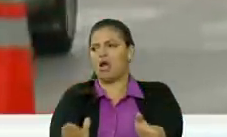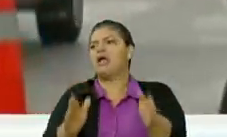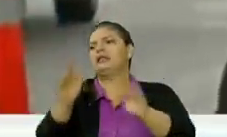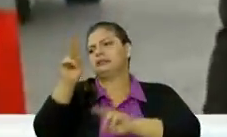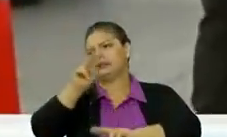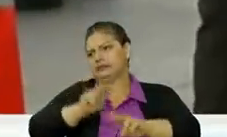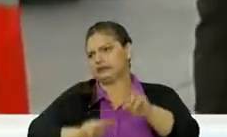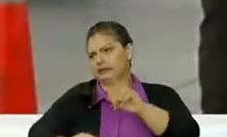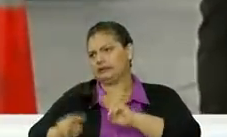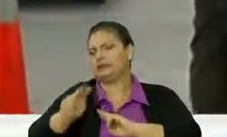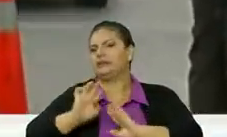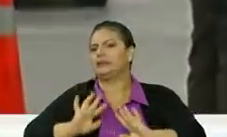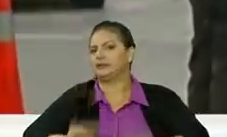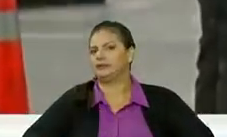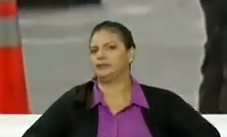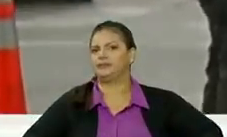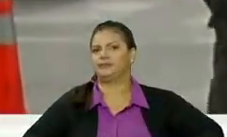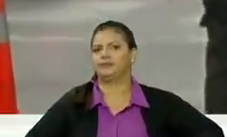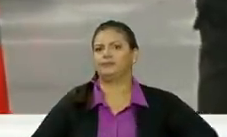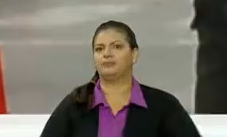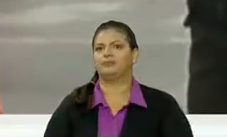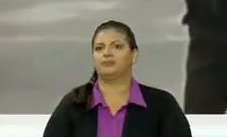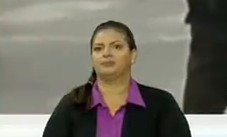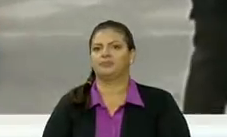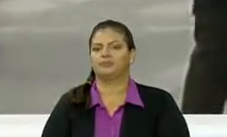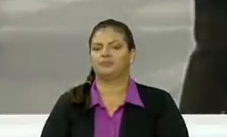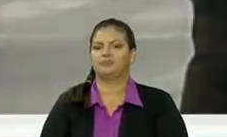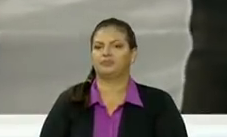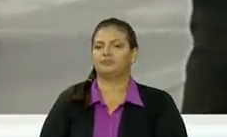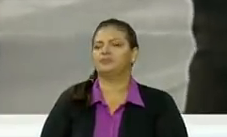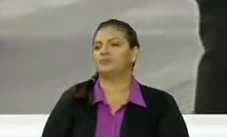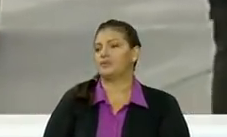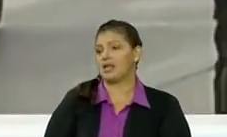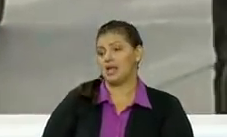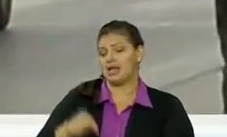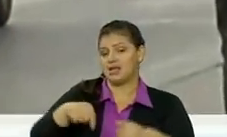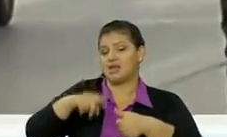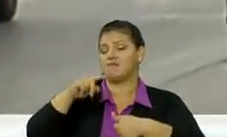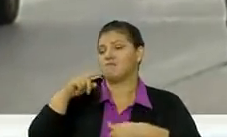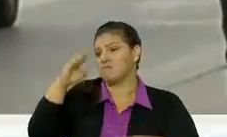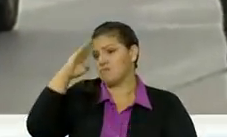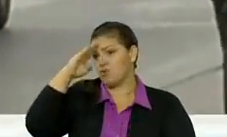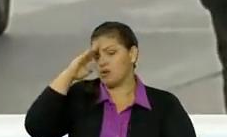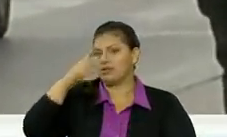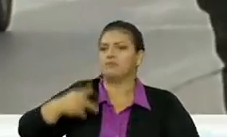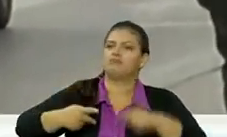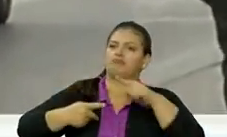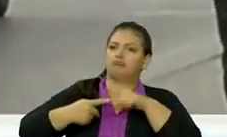móvil y estamos con personal especializado, ¿no? De la PJ, antinarcóticos,